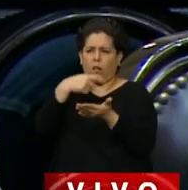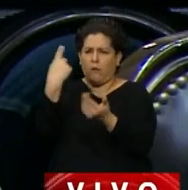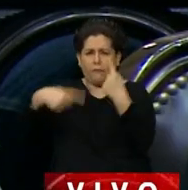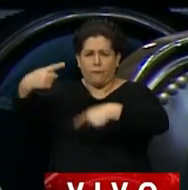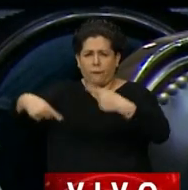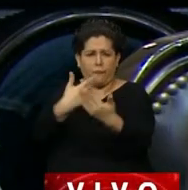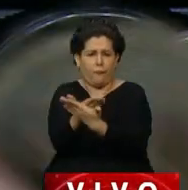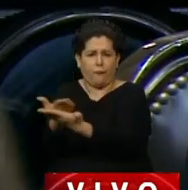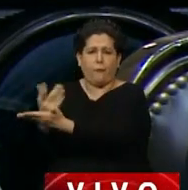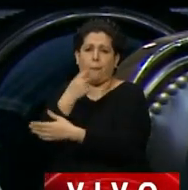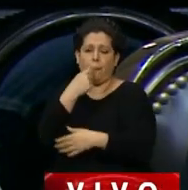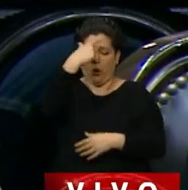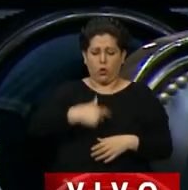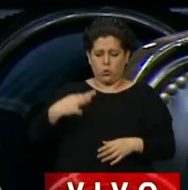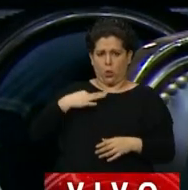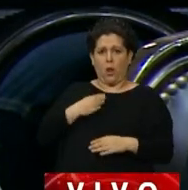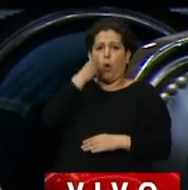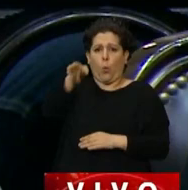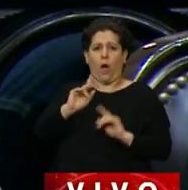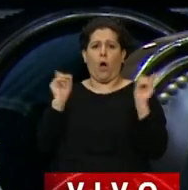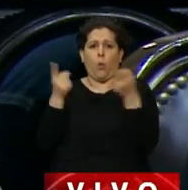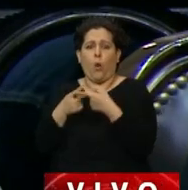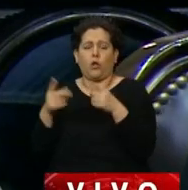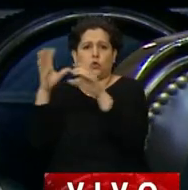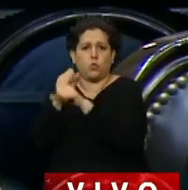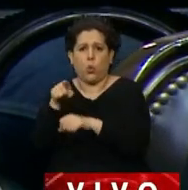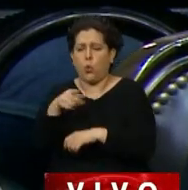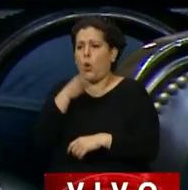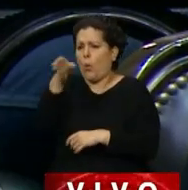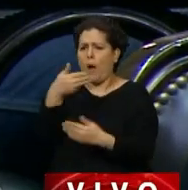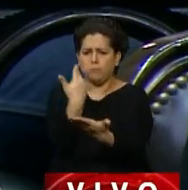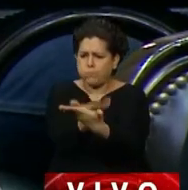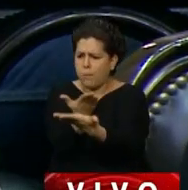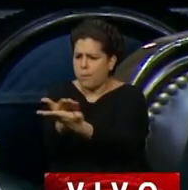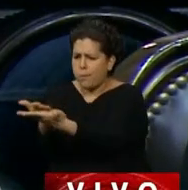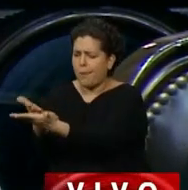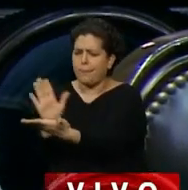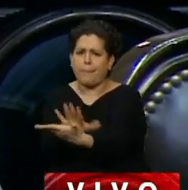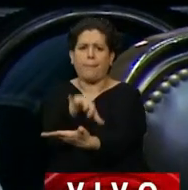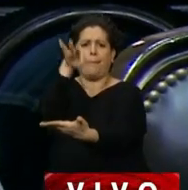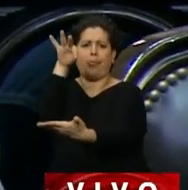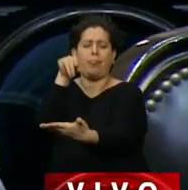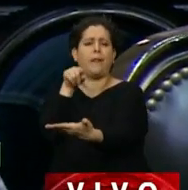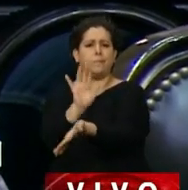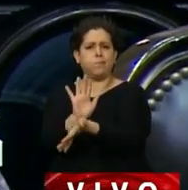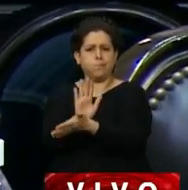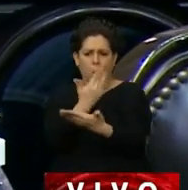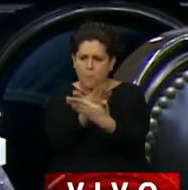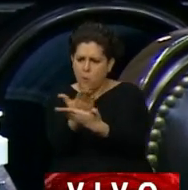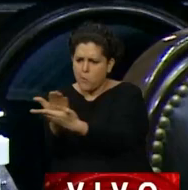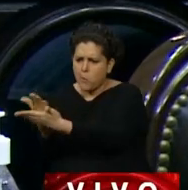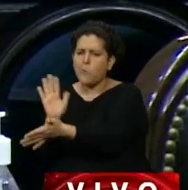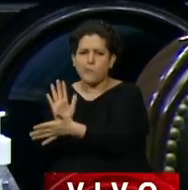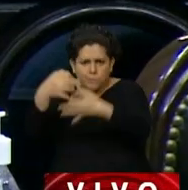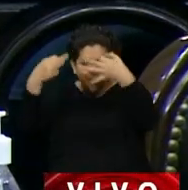el ciudadano que va hasta el cuarto oscuro y haya decidido por una oferta, no garantiza que esa oferta se encuentre